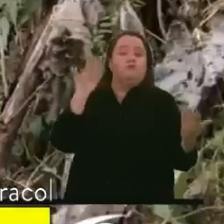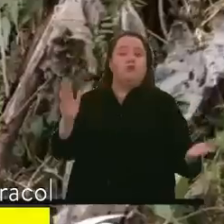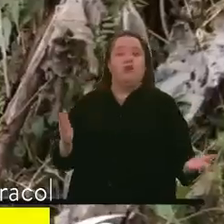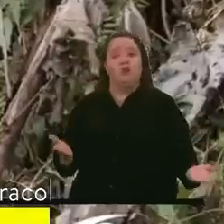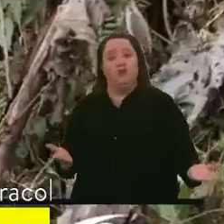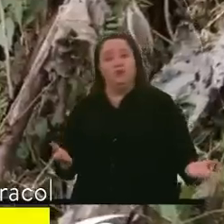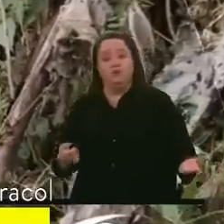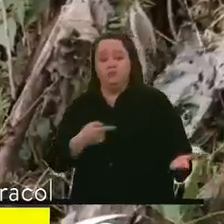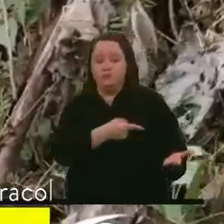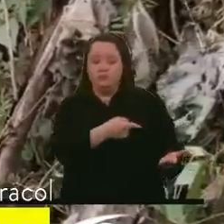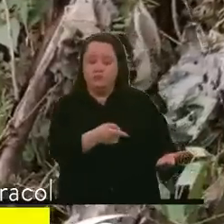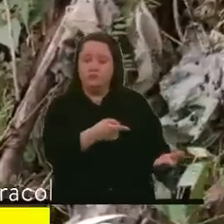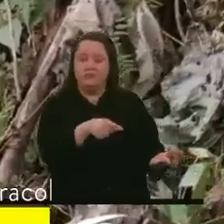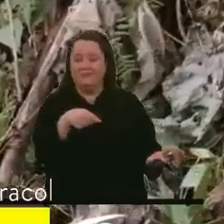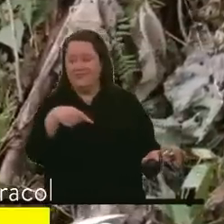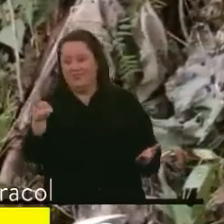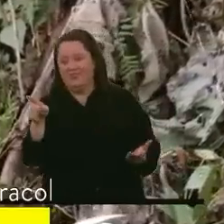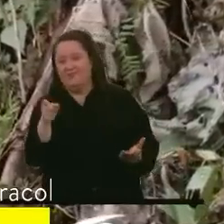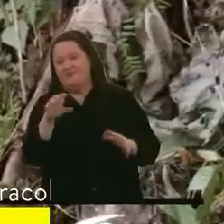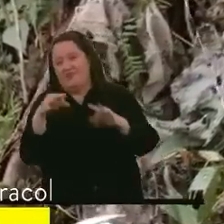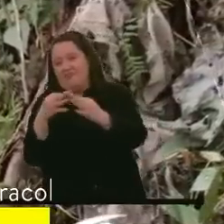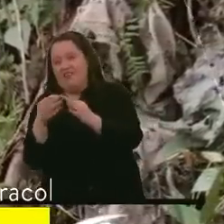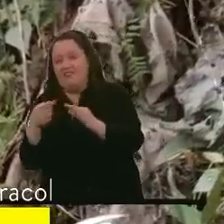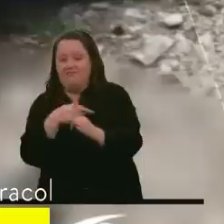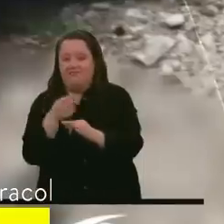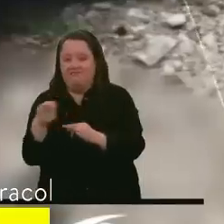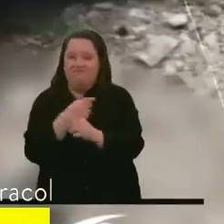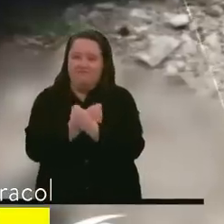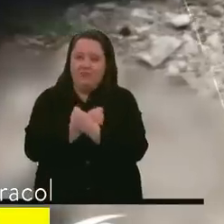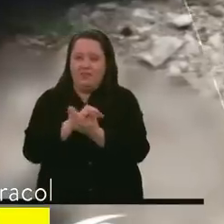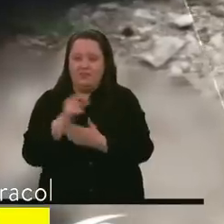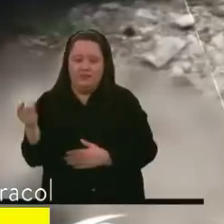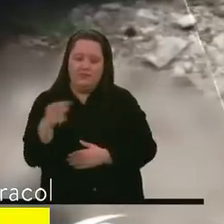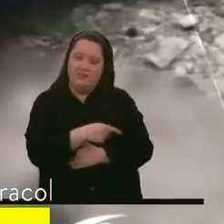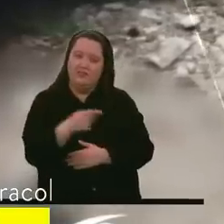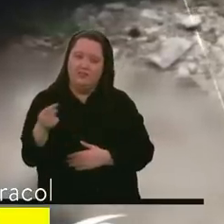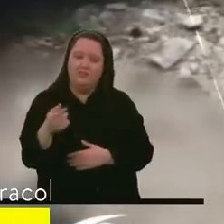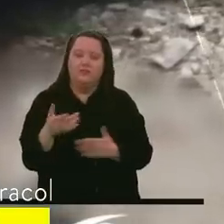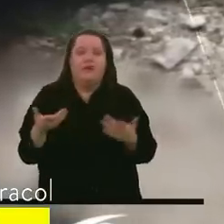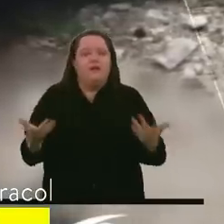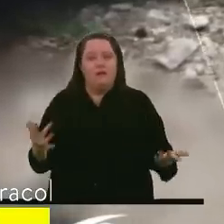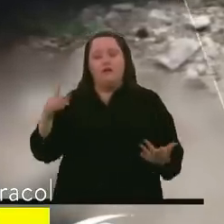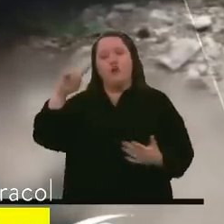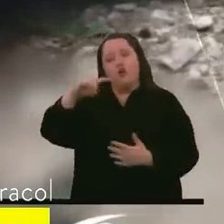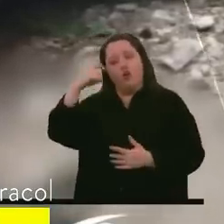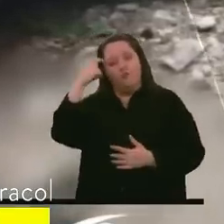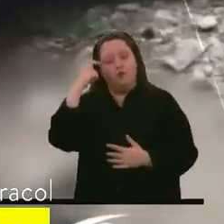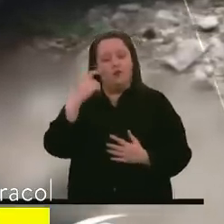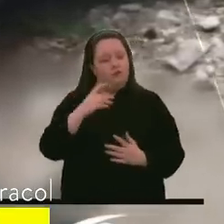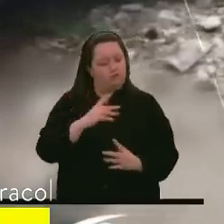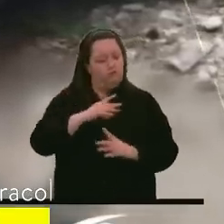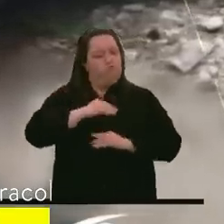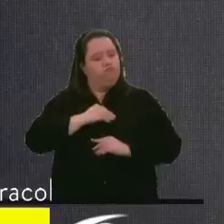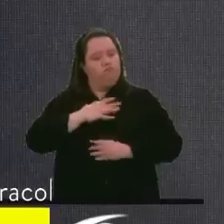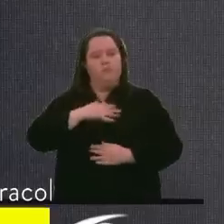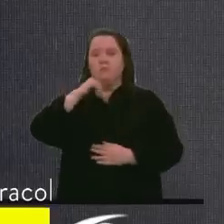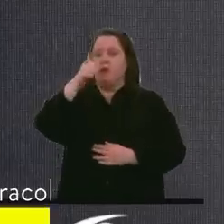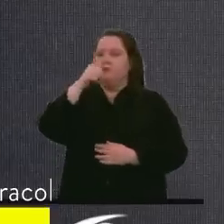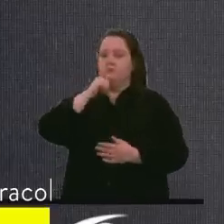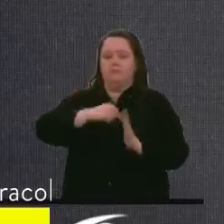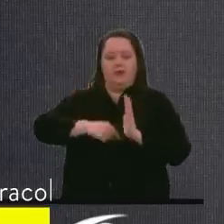con sus seres queridos. O sea, el gobierno debe apersonarse desde mañana